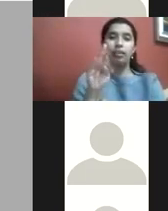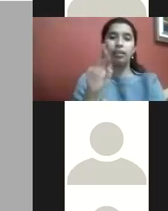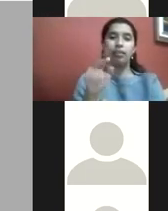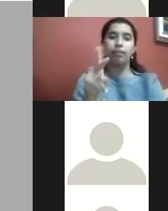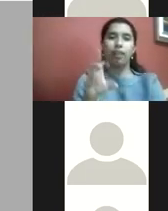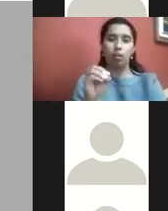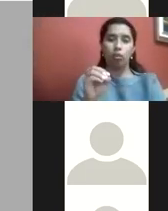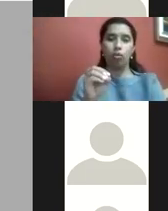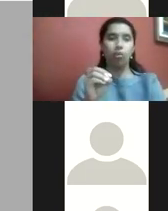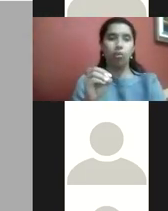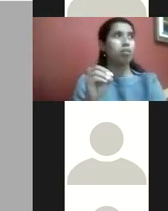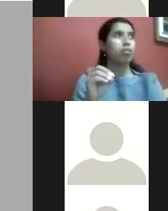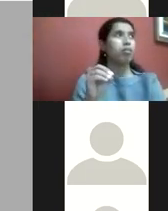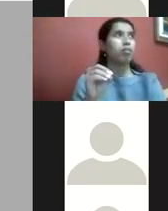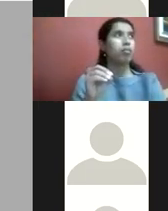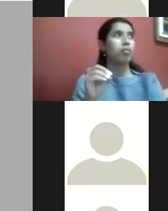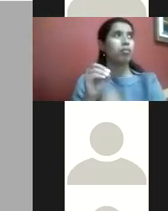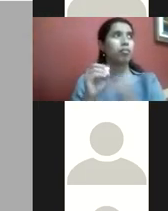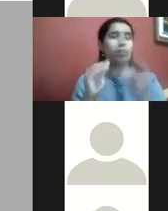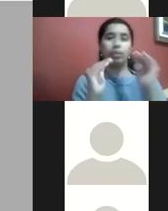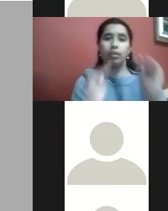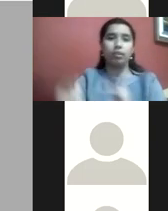Y este es el límite superior.